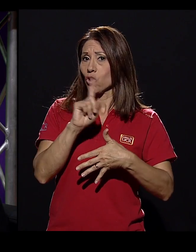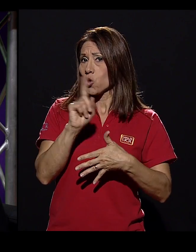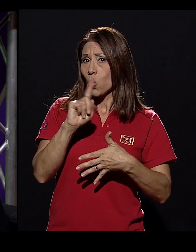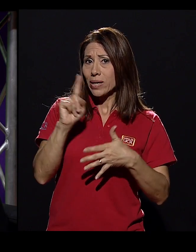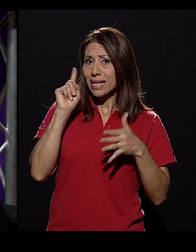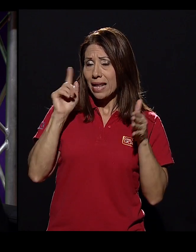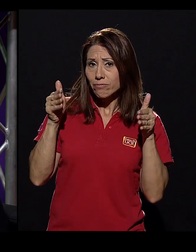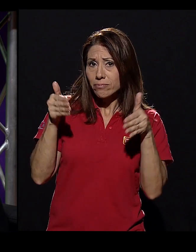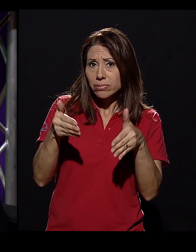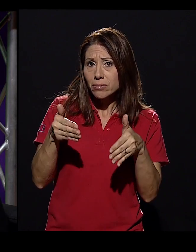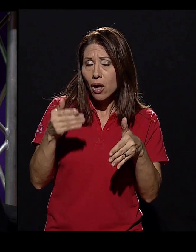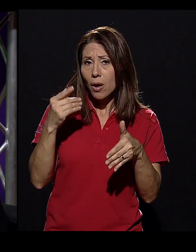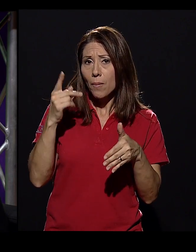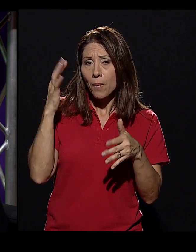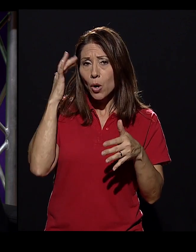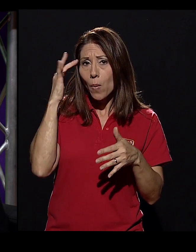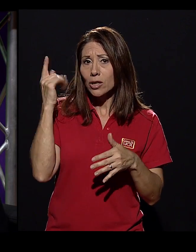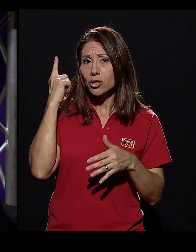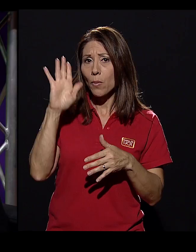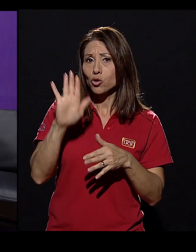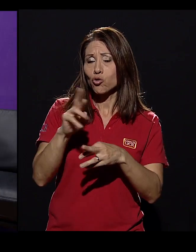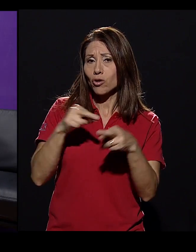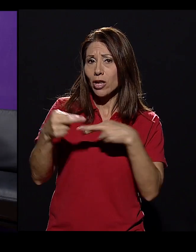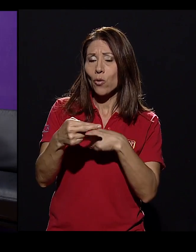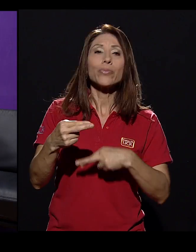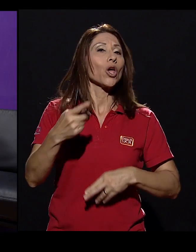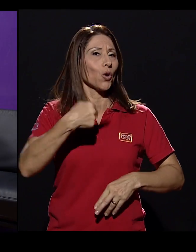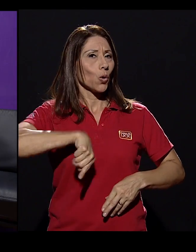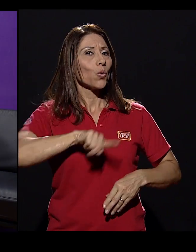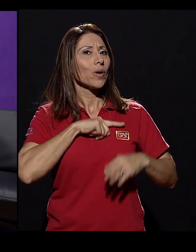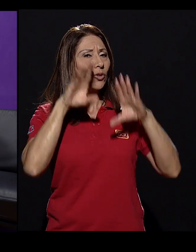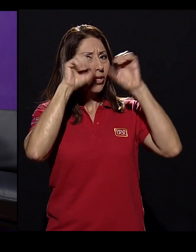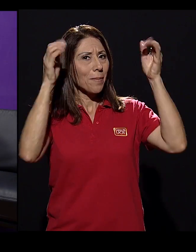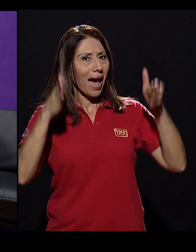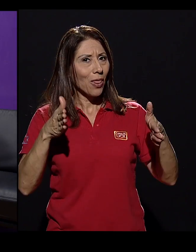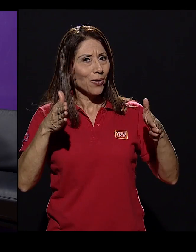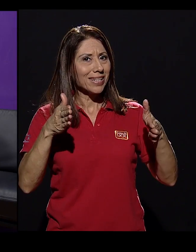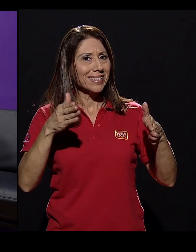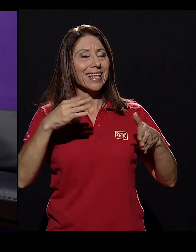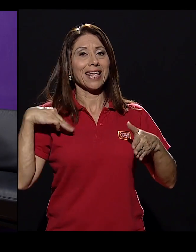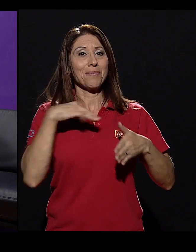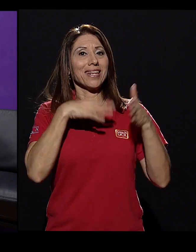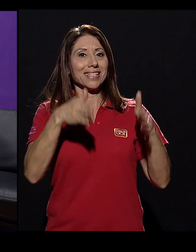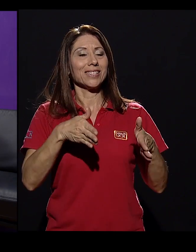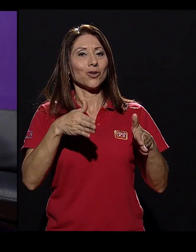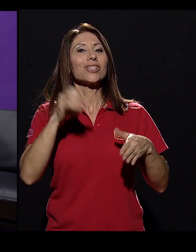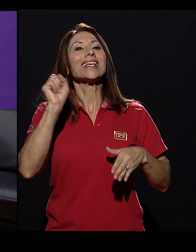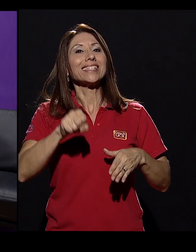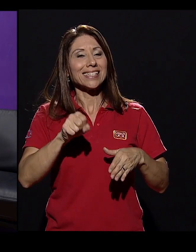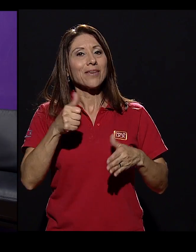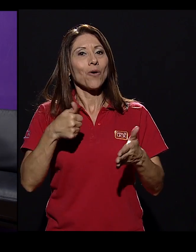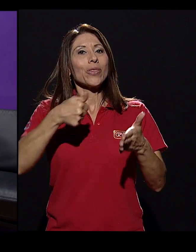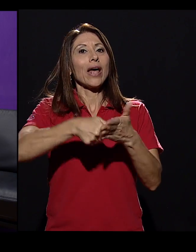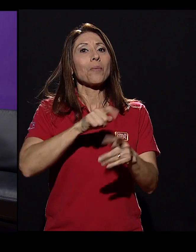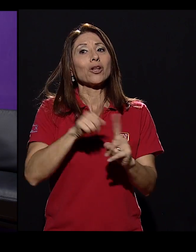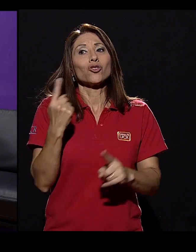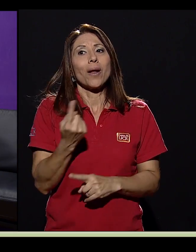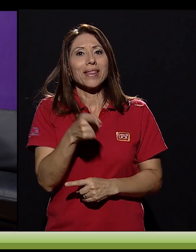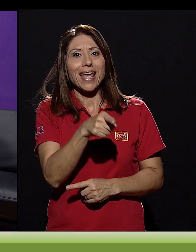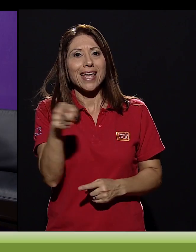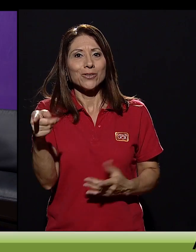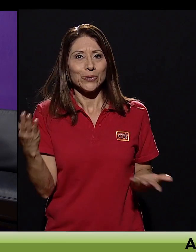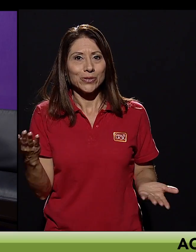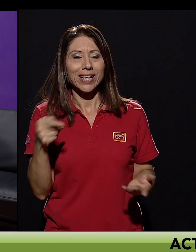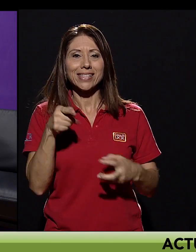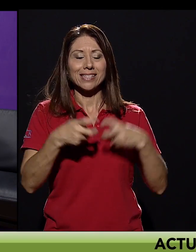estarían votando o preocupándose tanto, por ejemplo, por su región. Nuestros embajadores y ministros sí votaron por la región, pero solo ellos votaron, digamos. Ese fue el